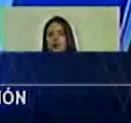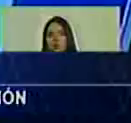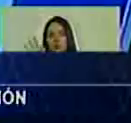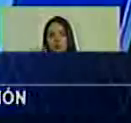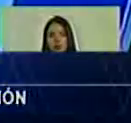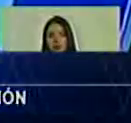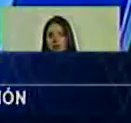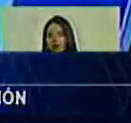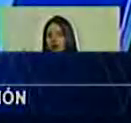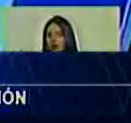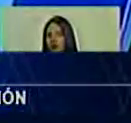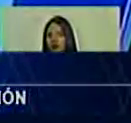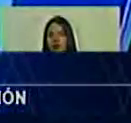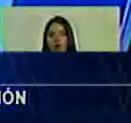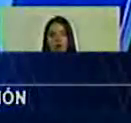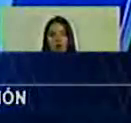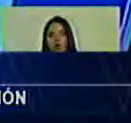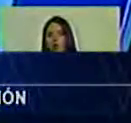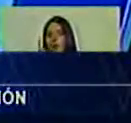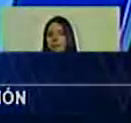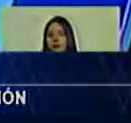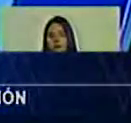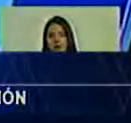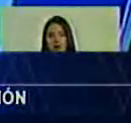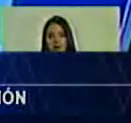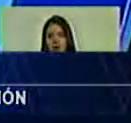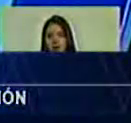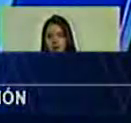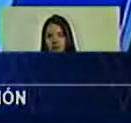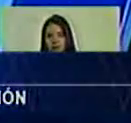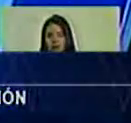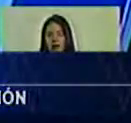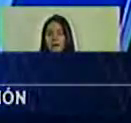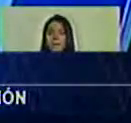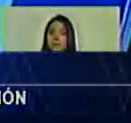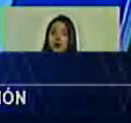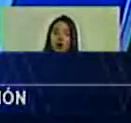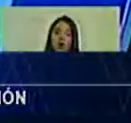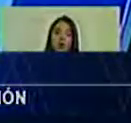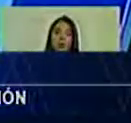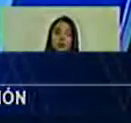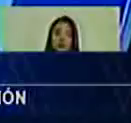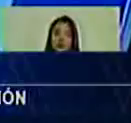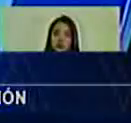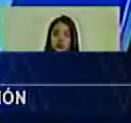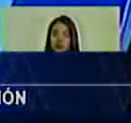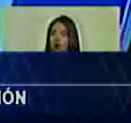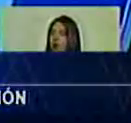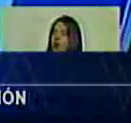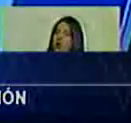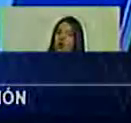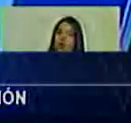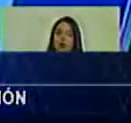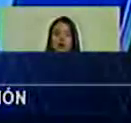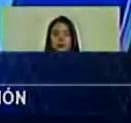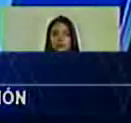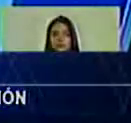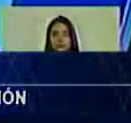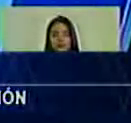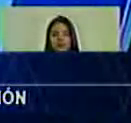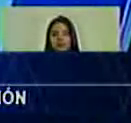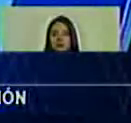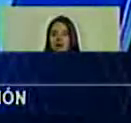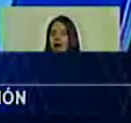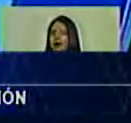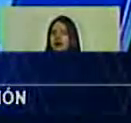92% del total de las alcaldías. La oposición, sumada toda, aquí no